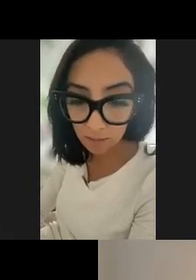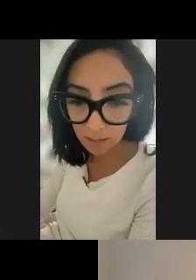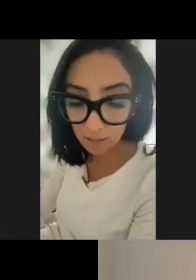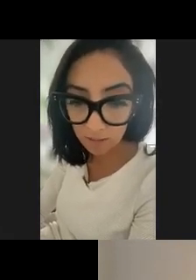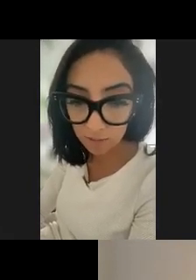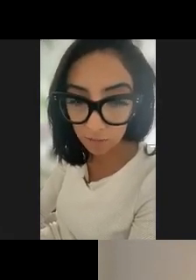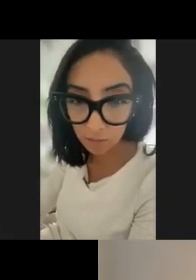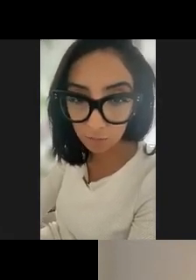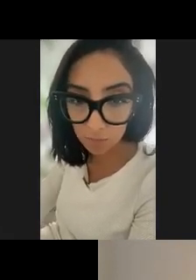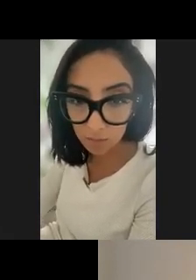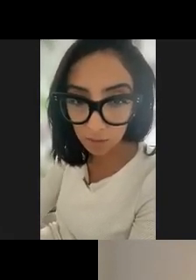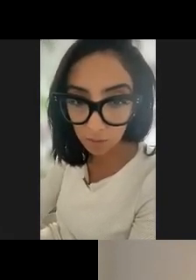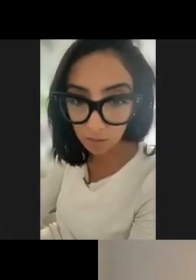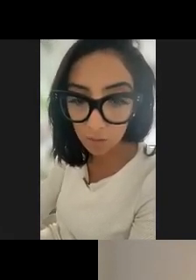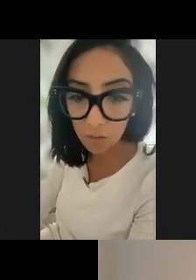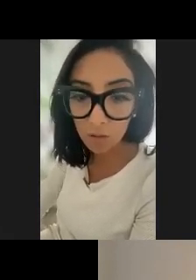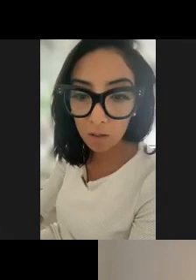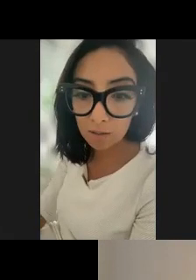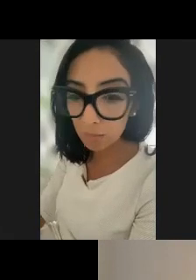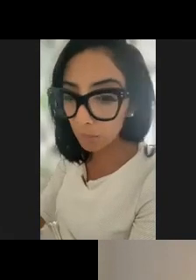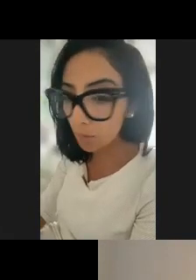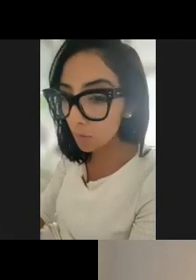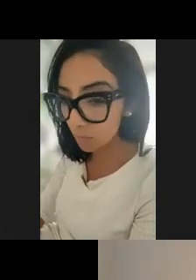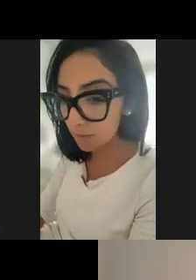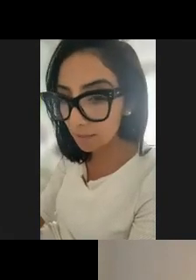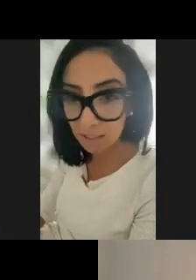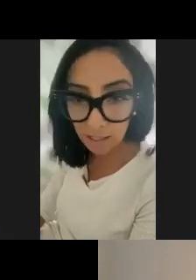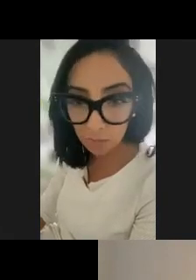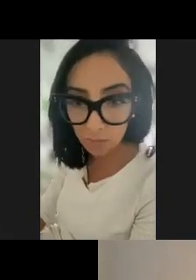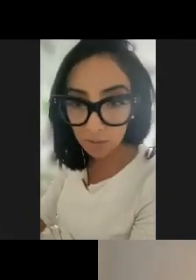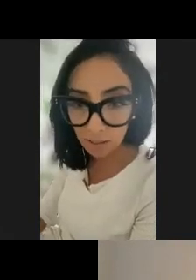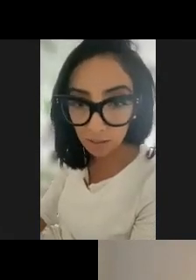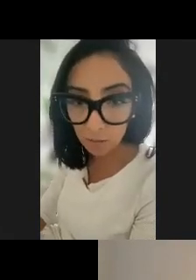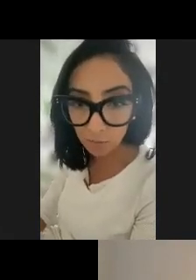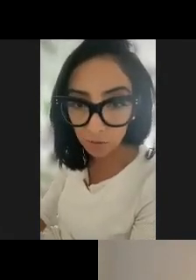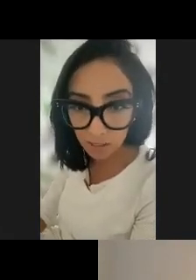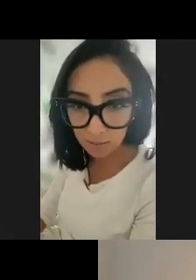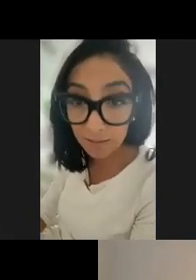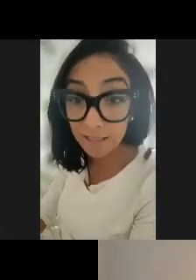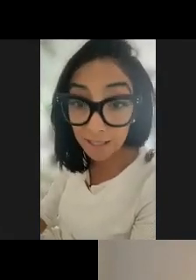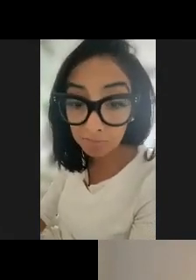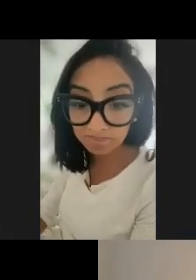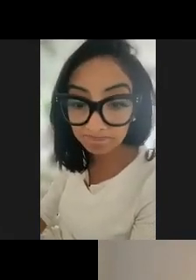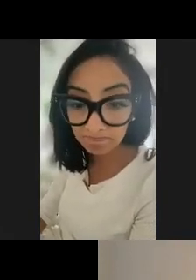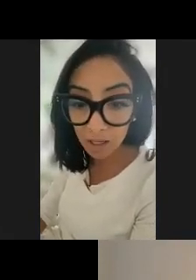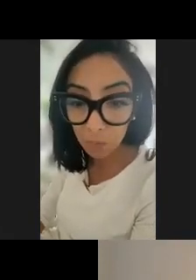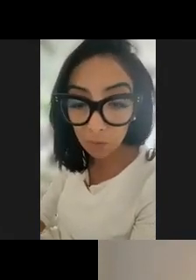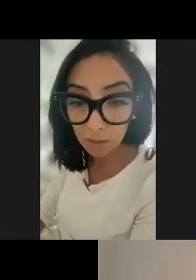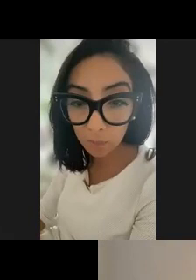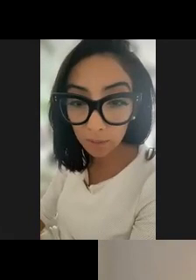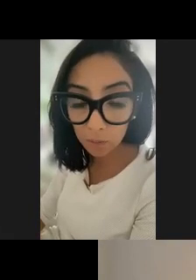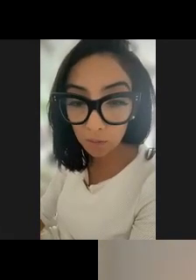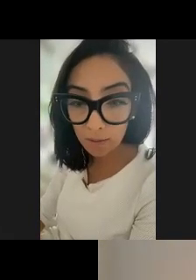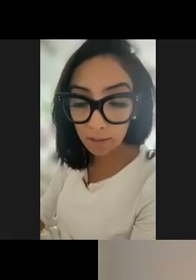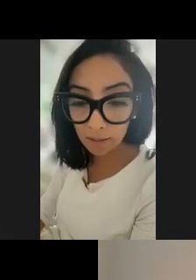a respaldar la decisión que tome mi coordinador, pero sí señalar nuevamente la inconformidad que existe en cuanto